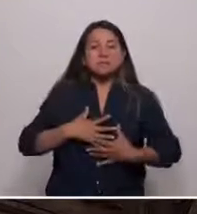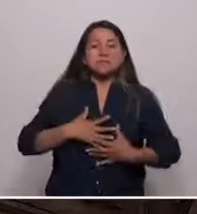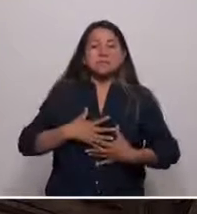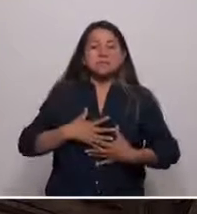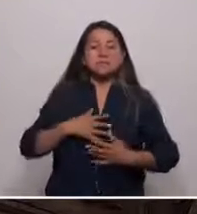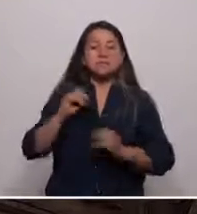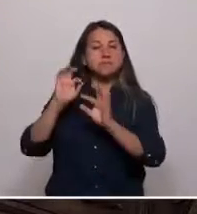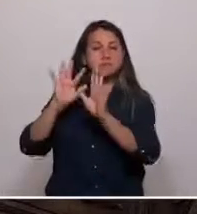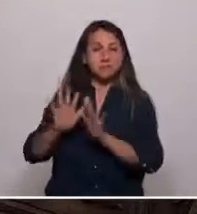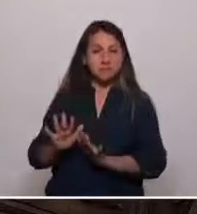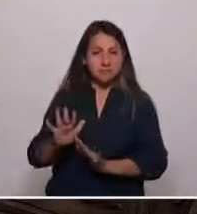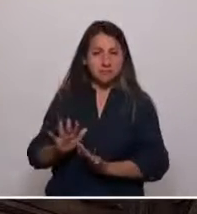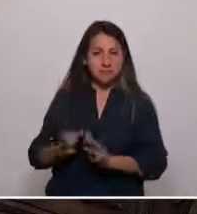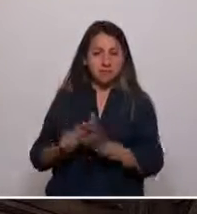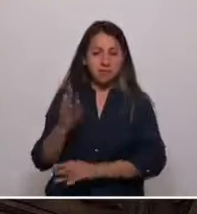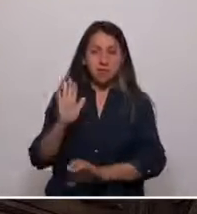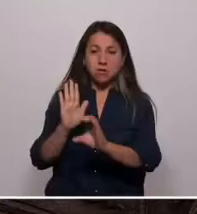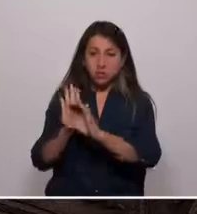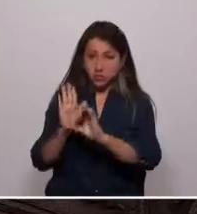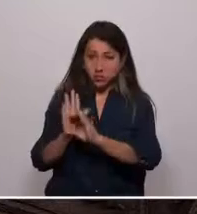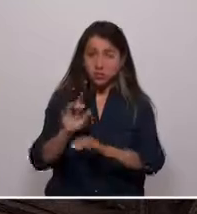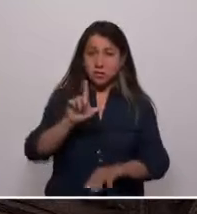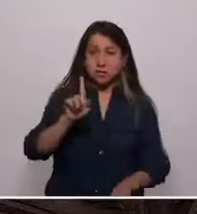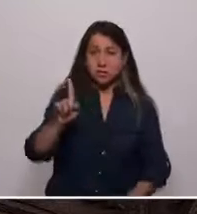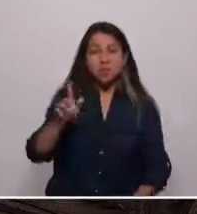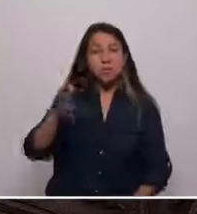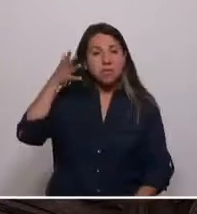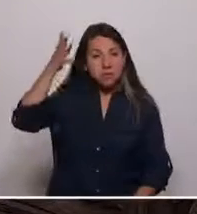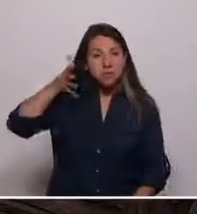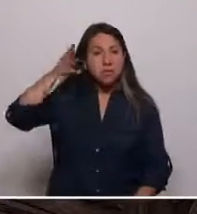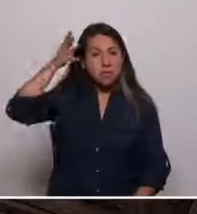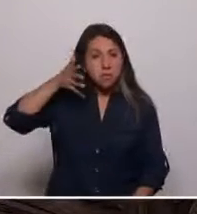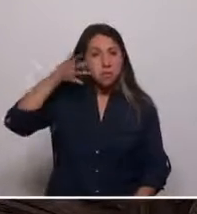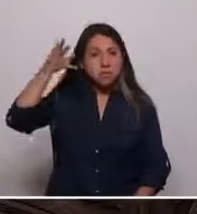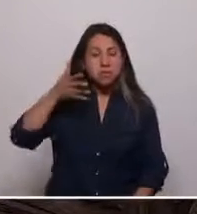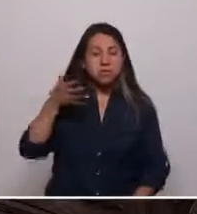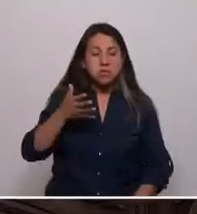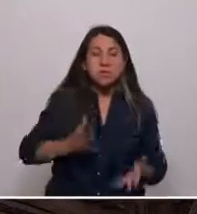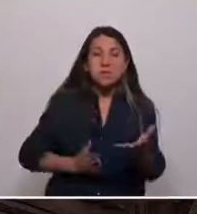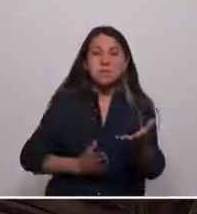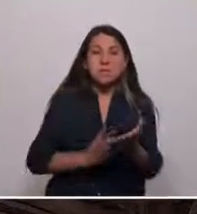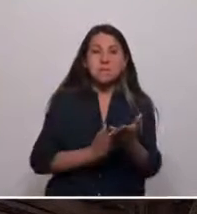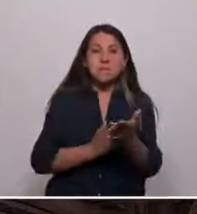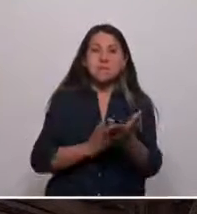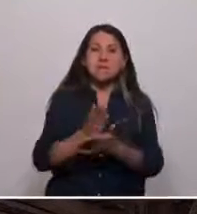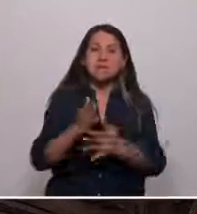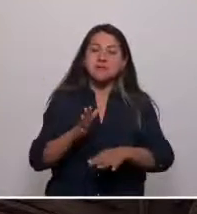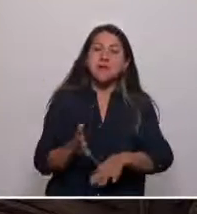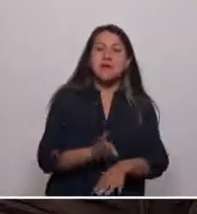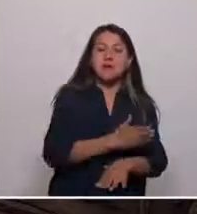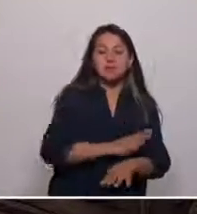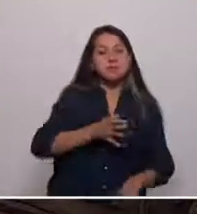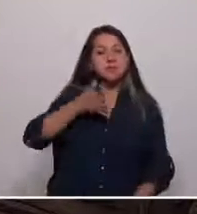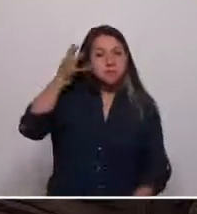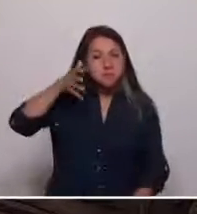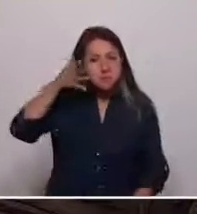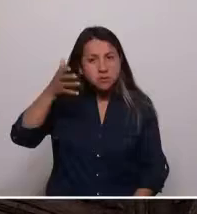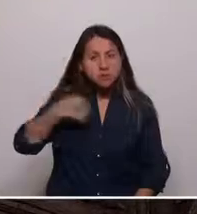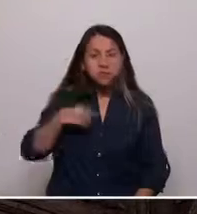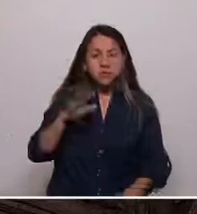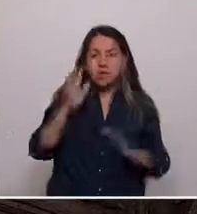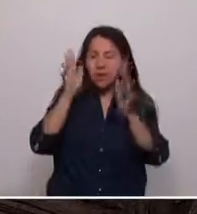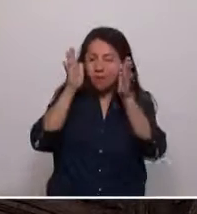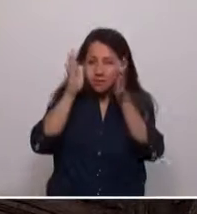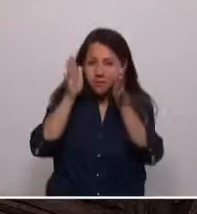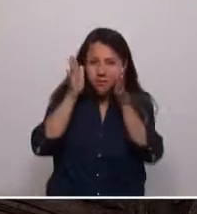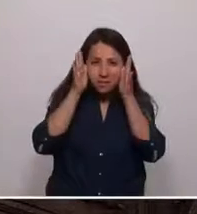Carta Fundamental. 71 discursos de instalación me han precedido. He estado atenta a